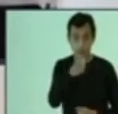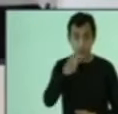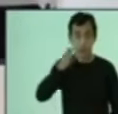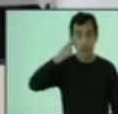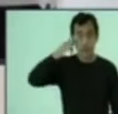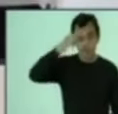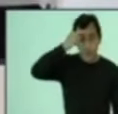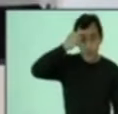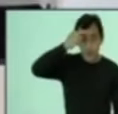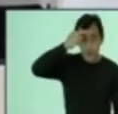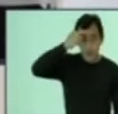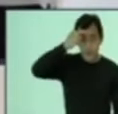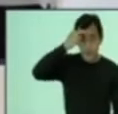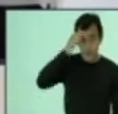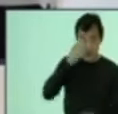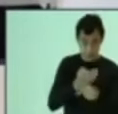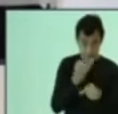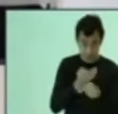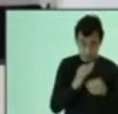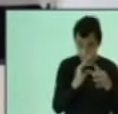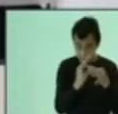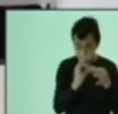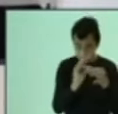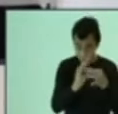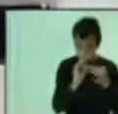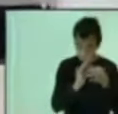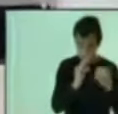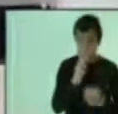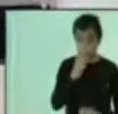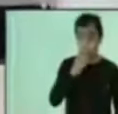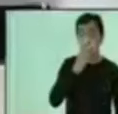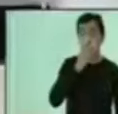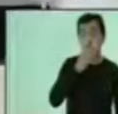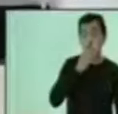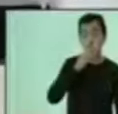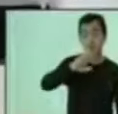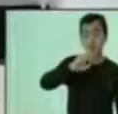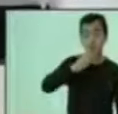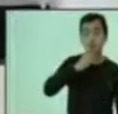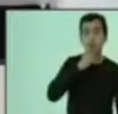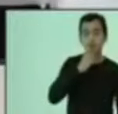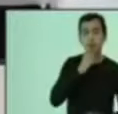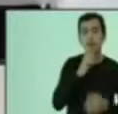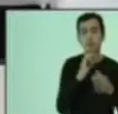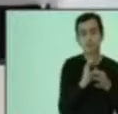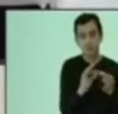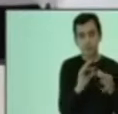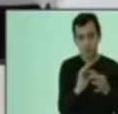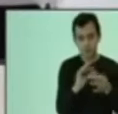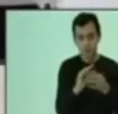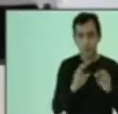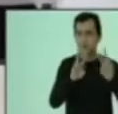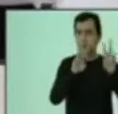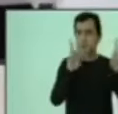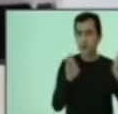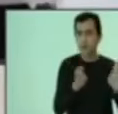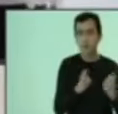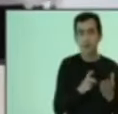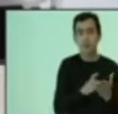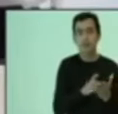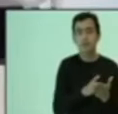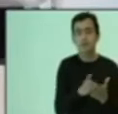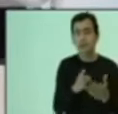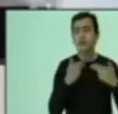los candidatos que en este bloque cuentan con 2 minutos y medio. El primer tema es derechos